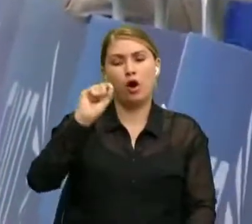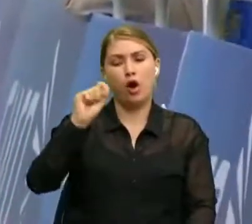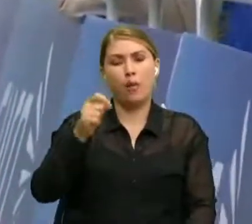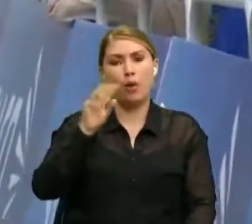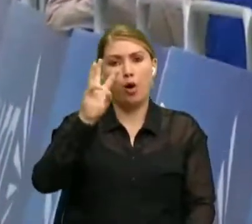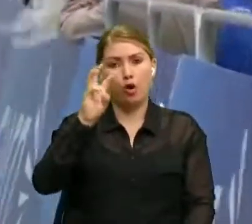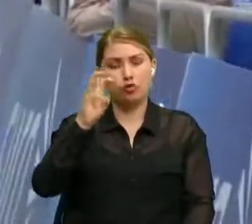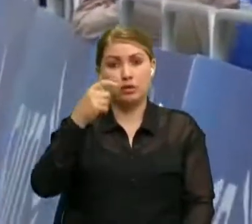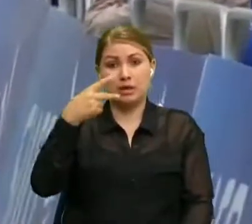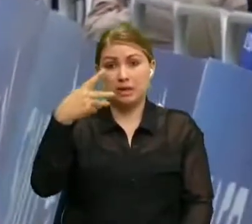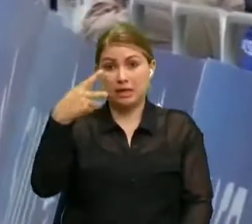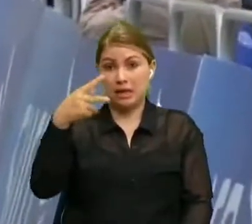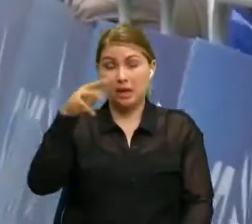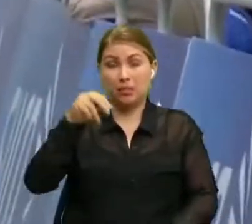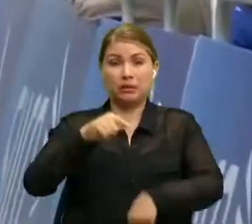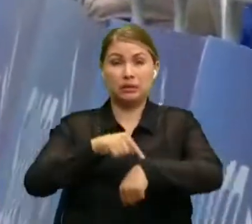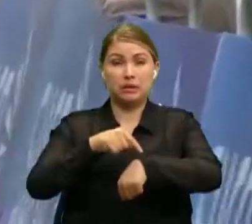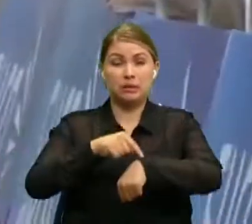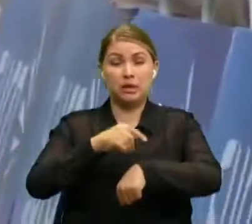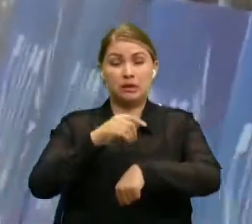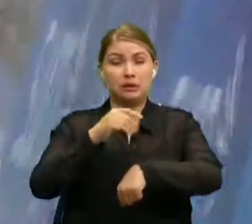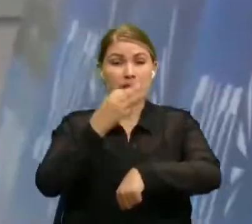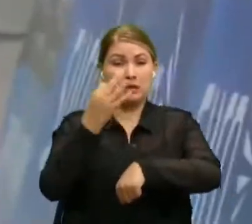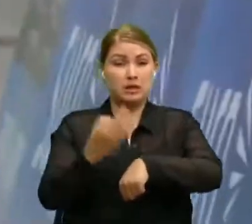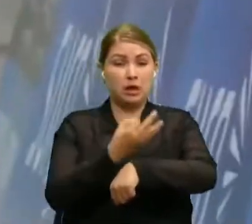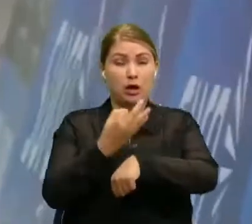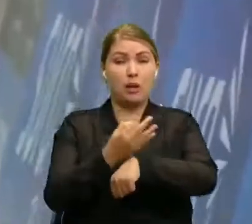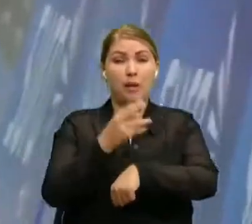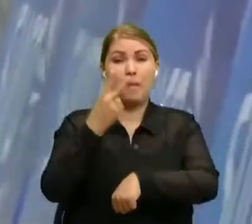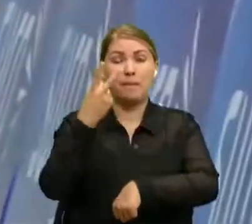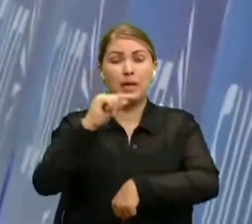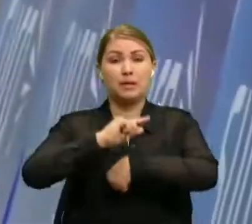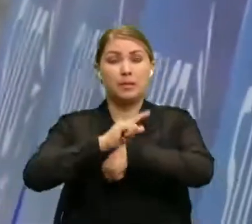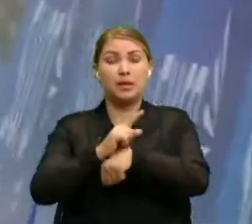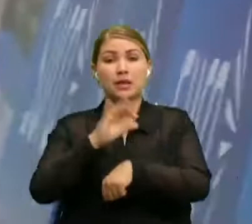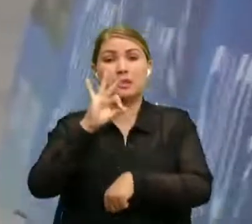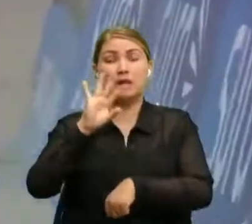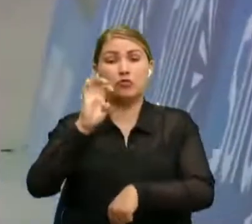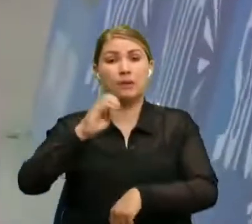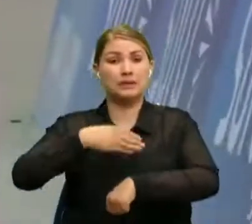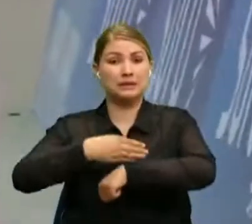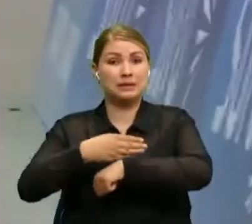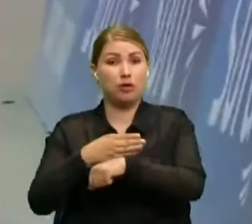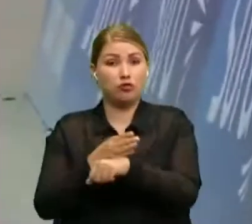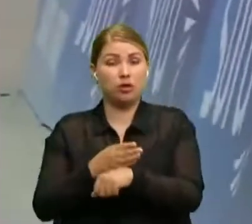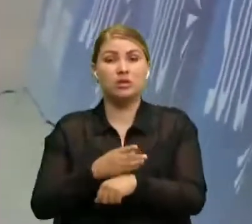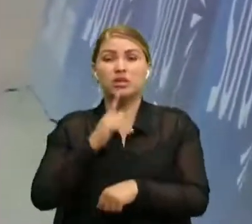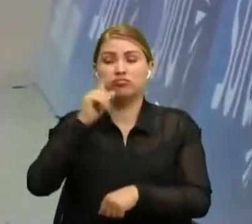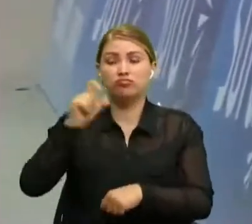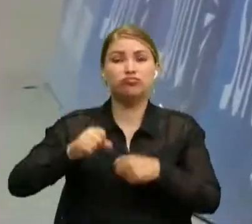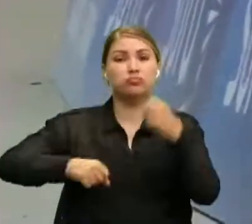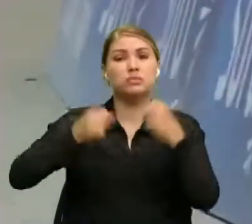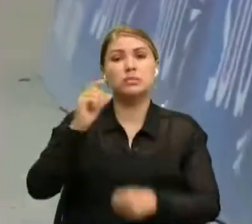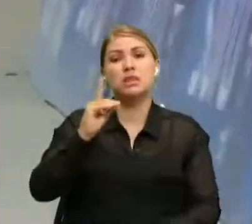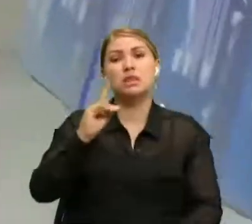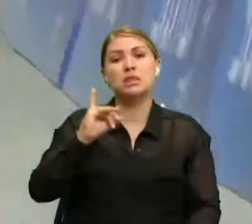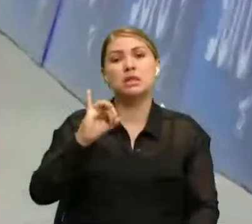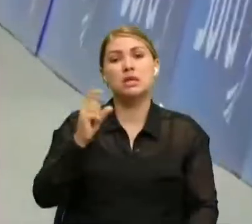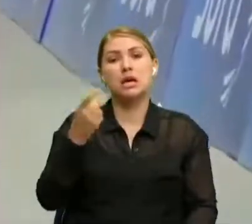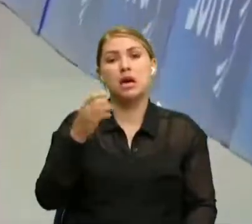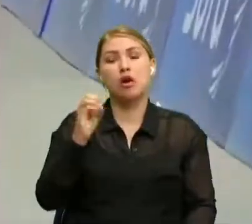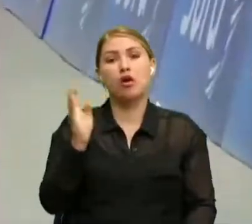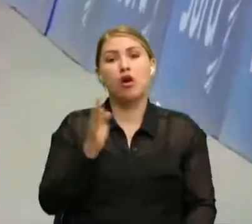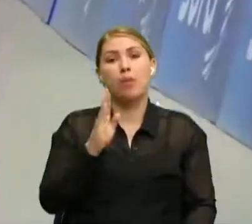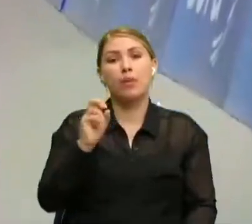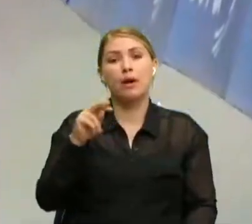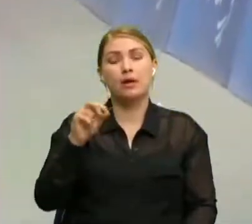129,8 kilómetros, con un tiempo de 3 horas, 20 minutos y 39 segundos. El vencedor fue Diego Benavides, el